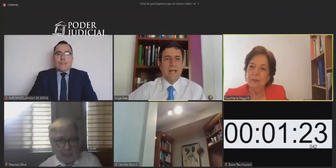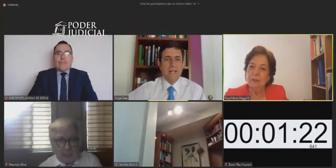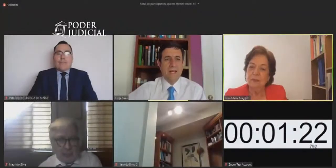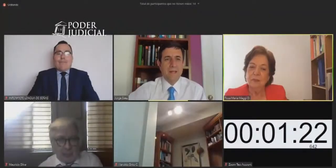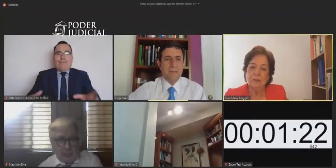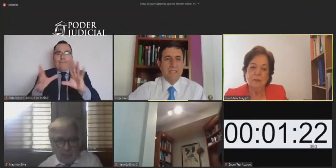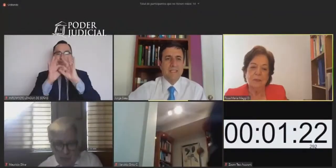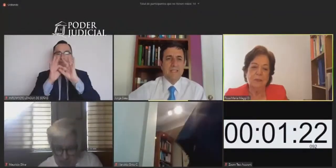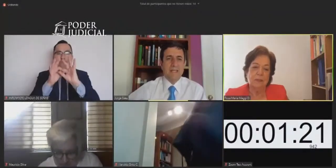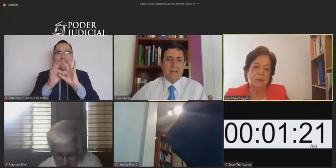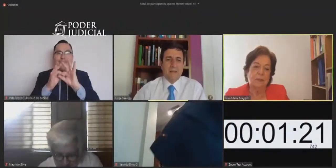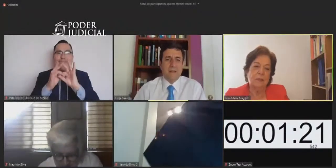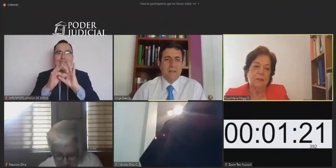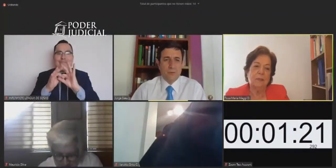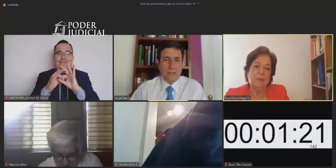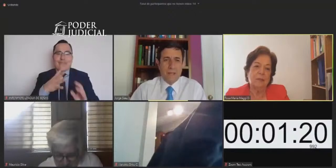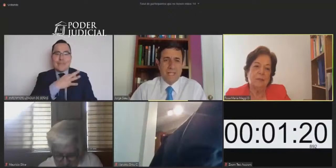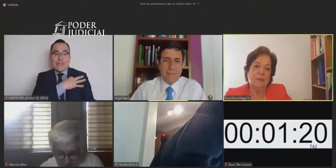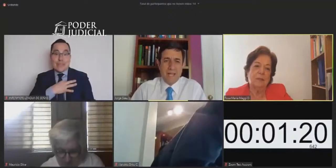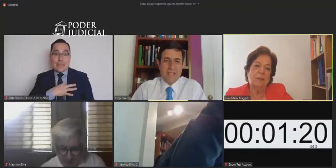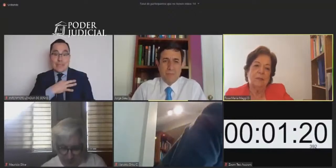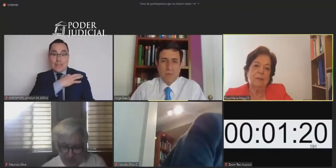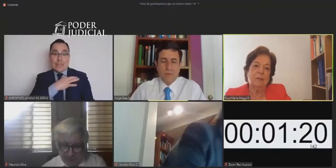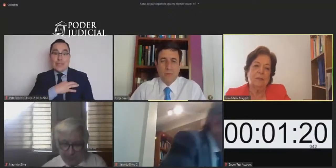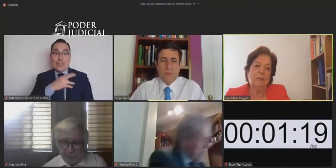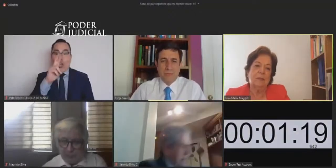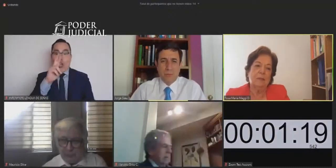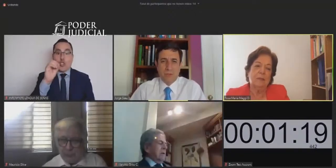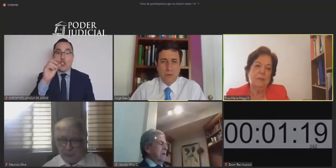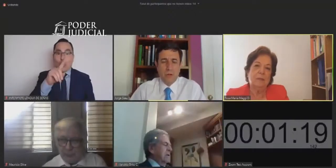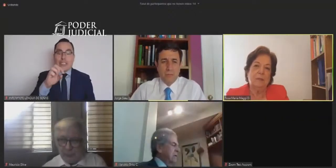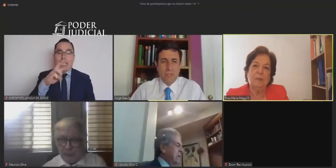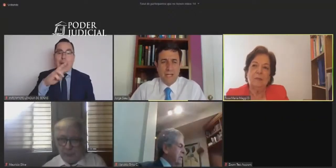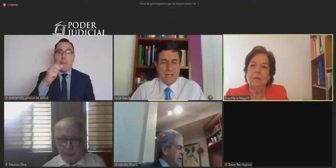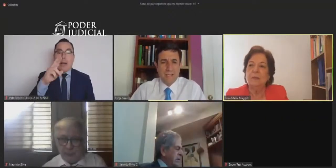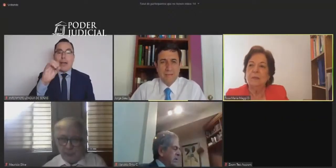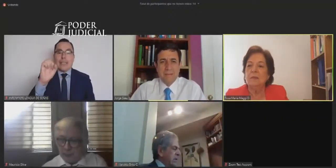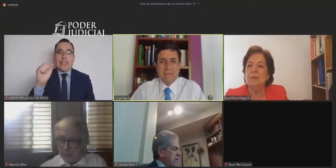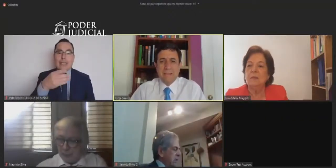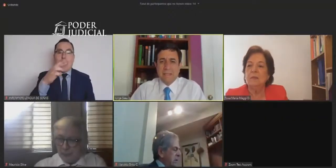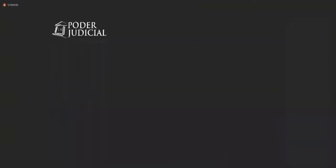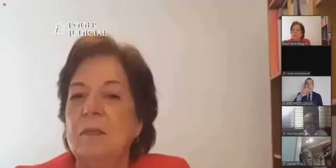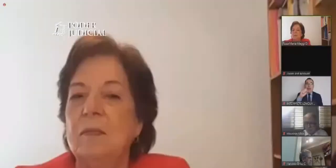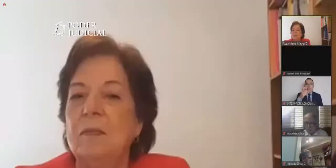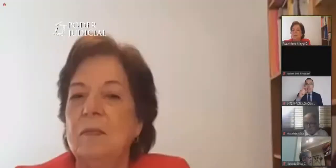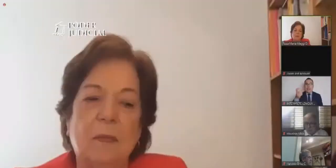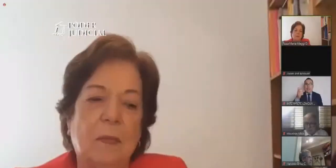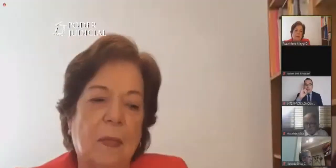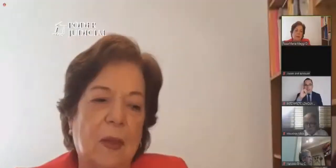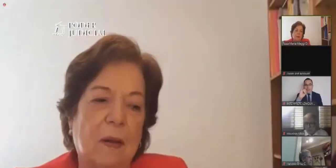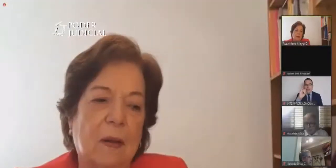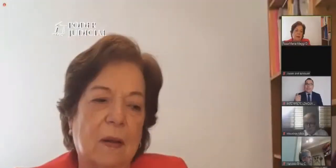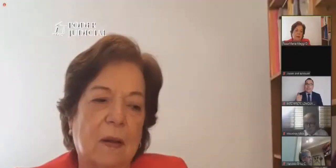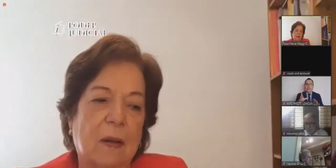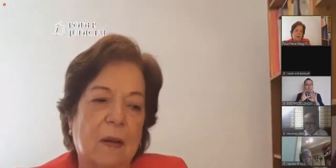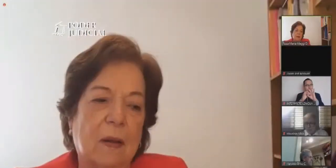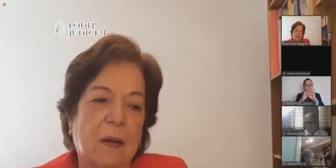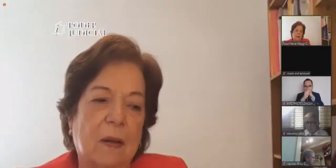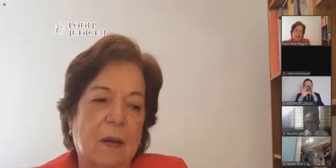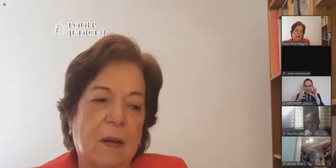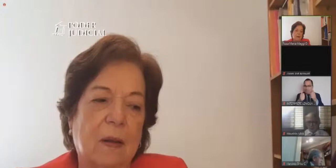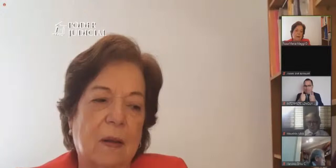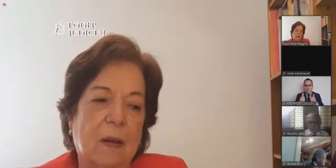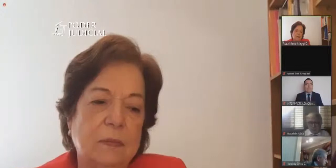Agradecemos a la ministra Rosa María Maggi por su exposición muy clara. Vamos a presentar a